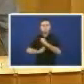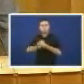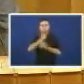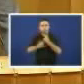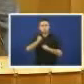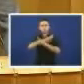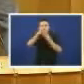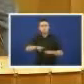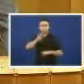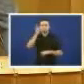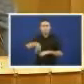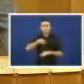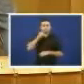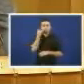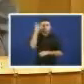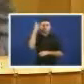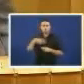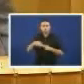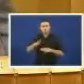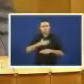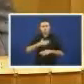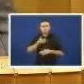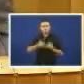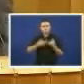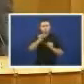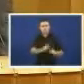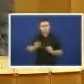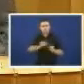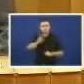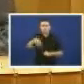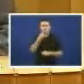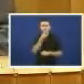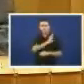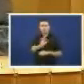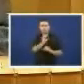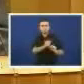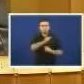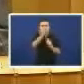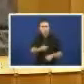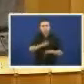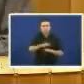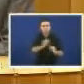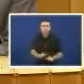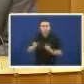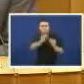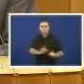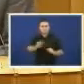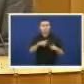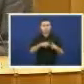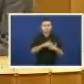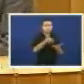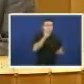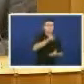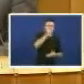espacio de decisións políticas propias é na actualidade o millor defensa que podan ter os cidadanes galegos contra a crise